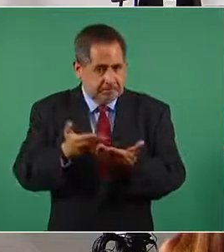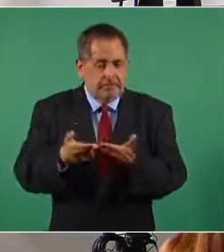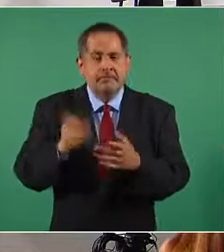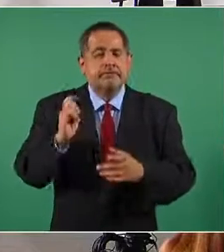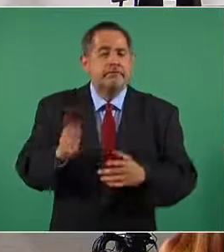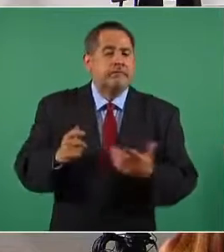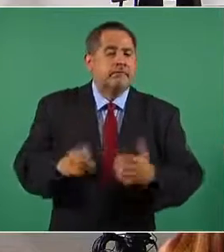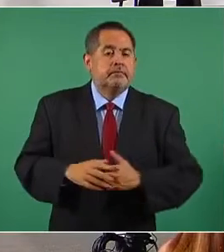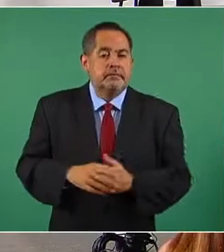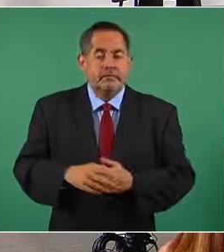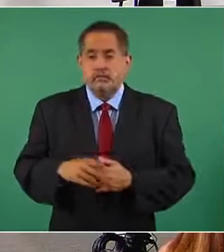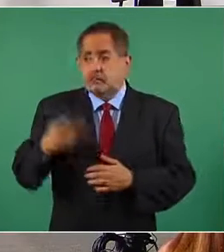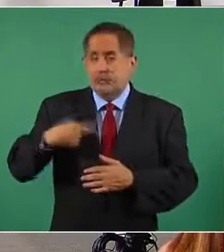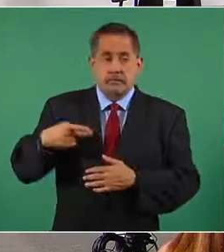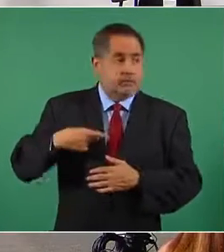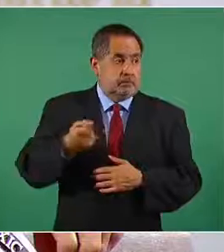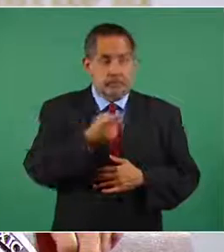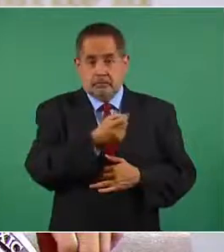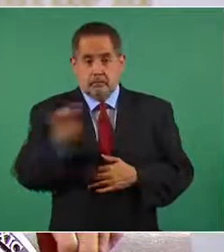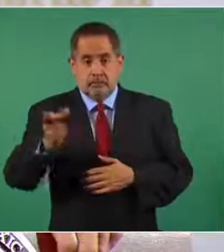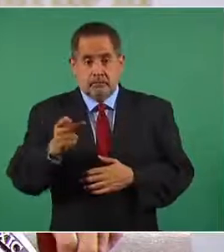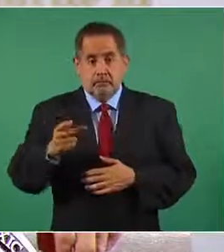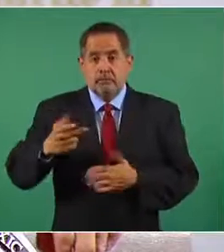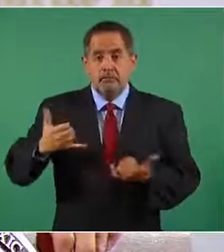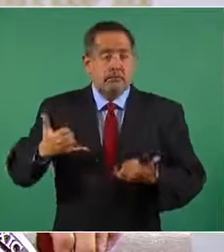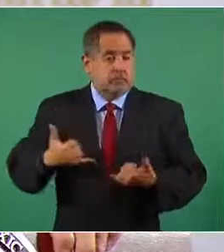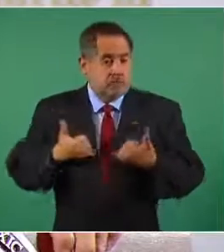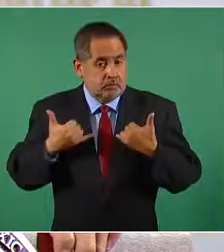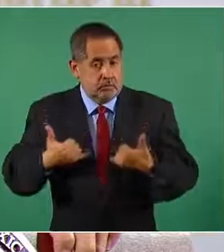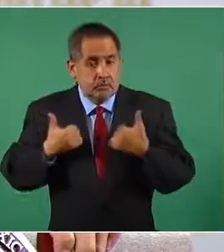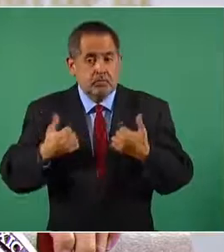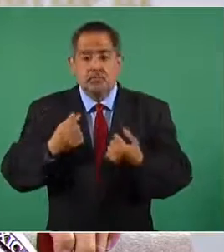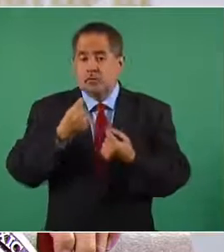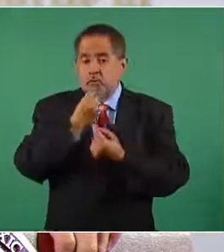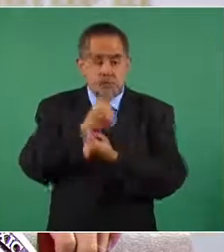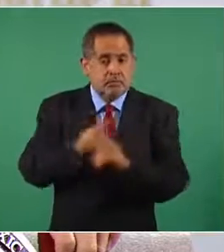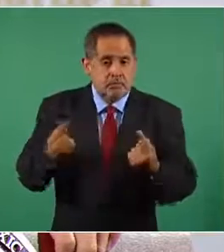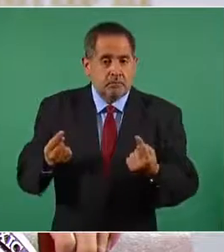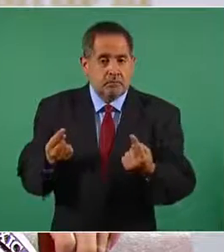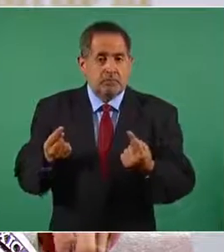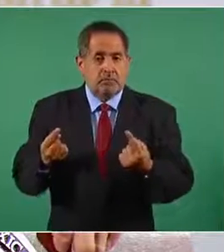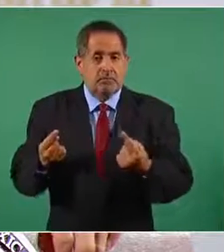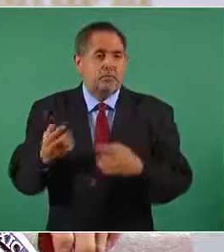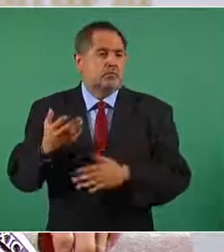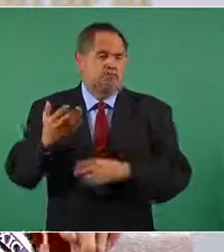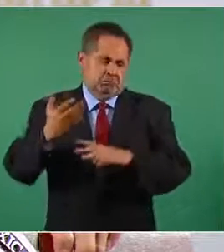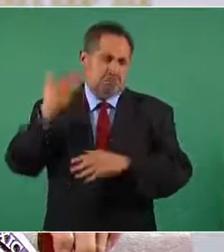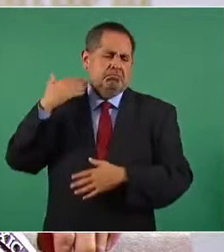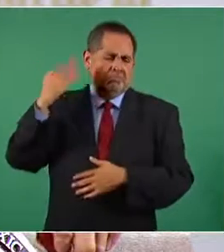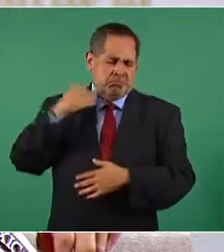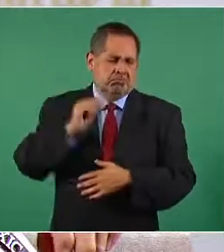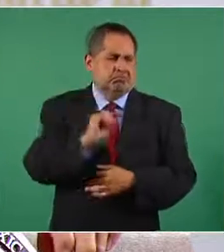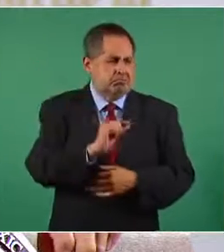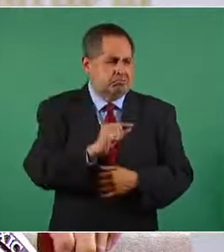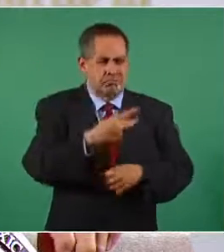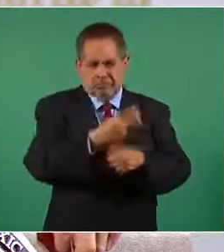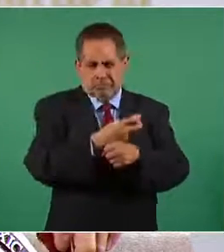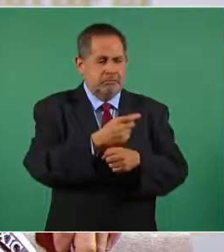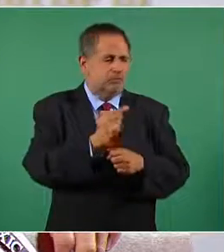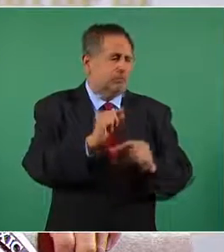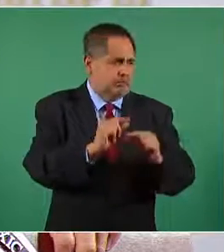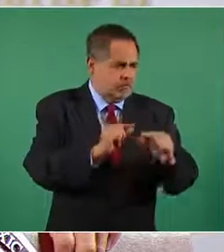que la mortalidad en adolescentes y niños ya era muy baja en la segunda